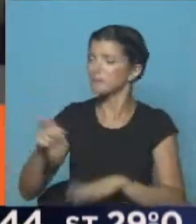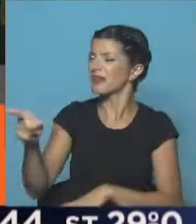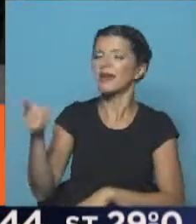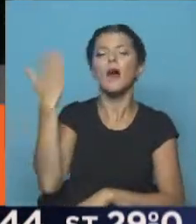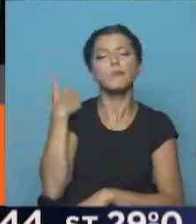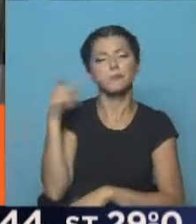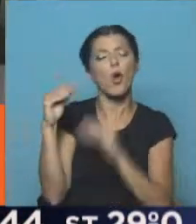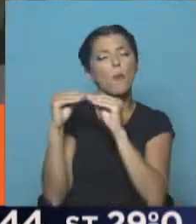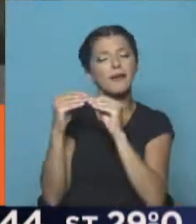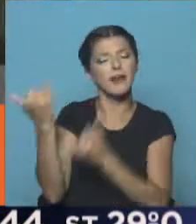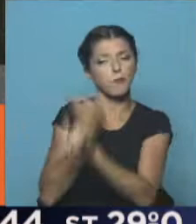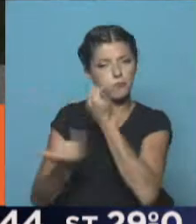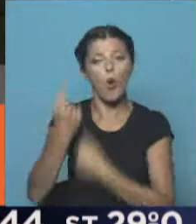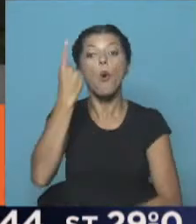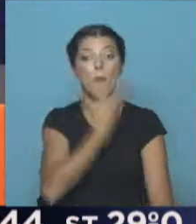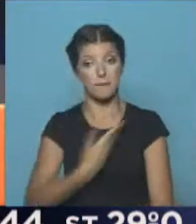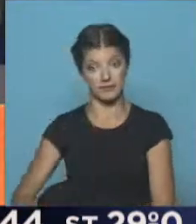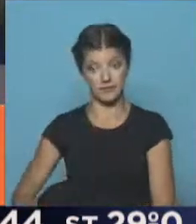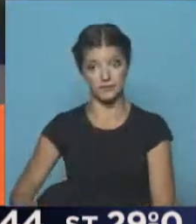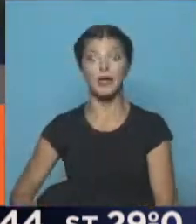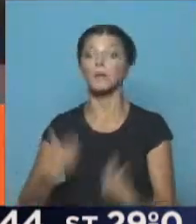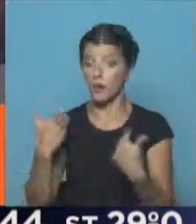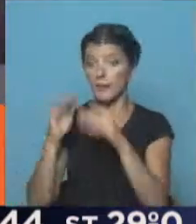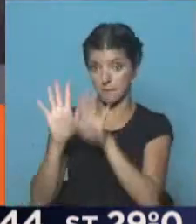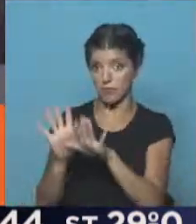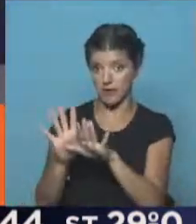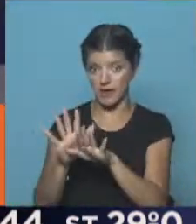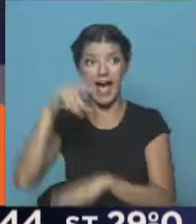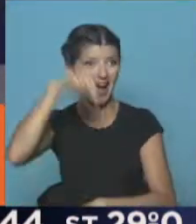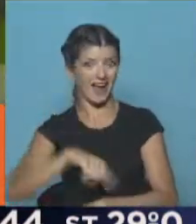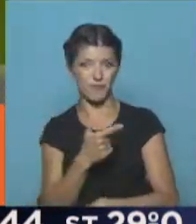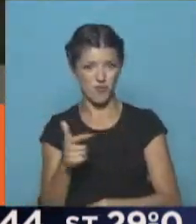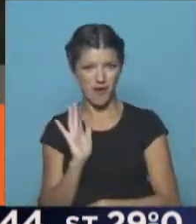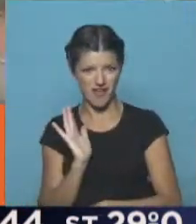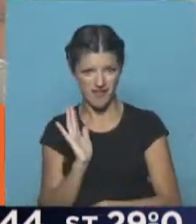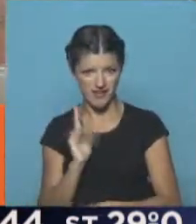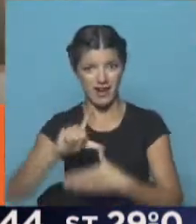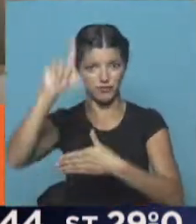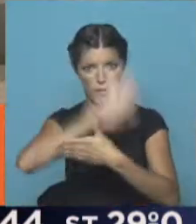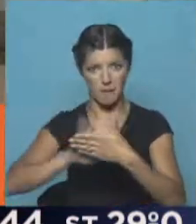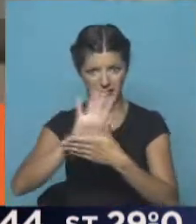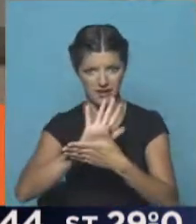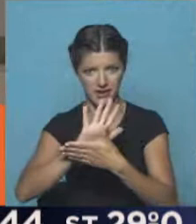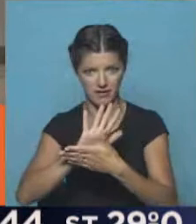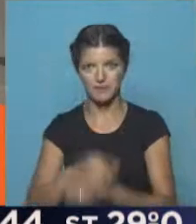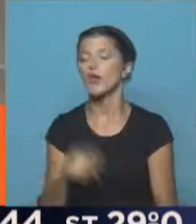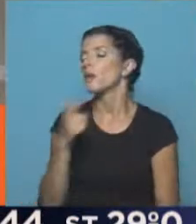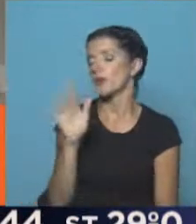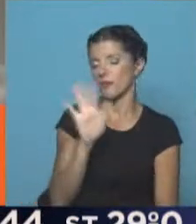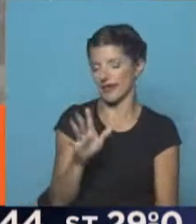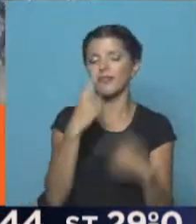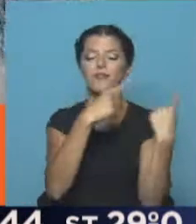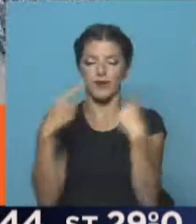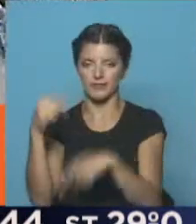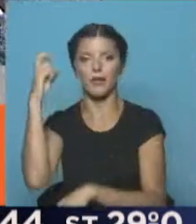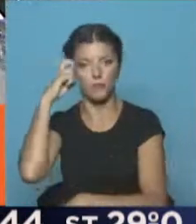mencionaba bueno hay un presidente que puede zanjar en nuestros países no tenemos eso porque no hay un régimen parlamentaria parlamentario